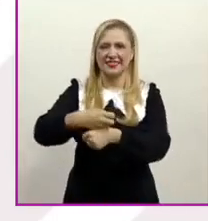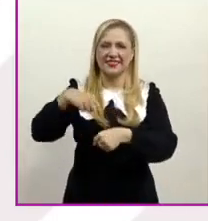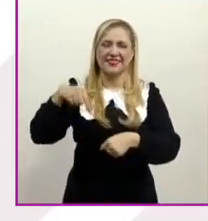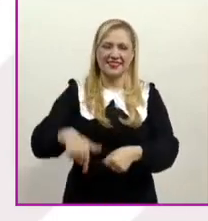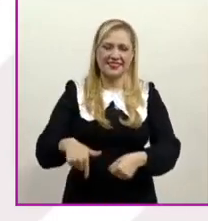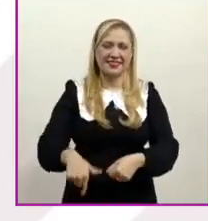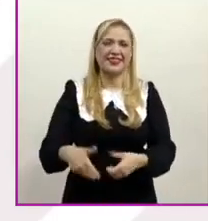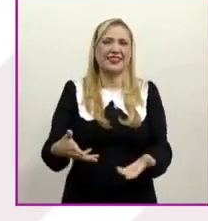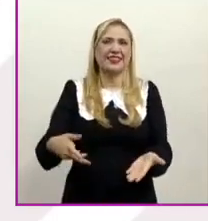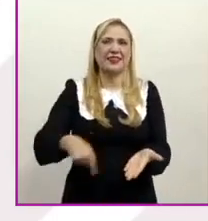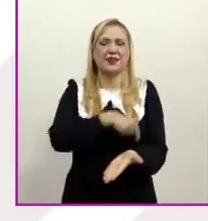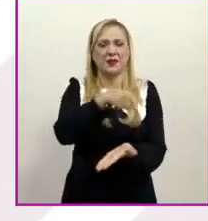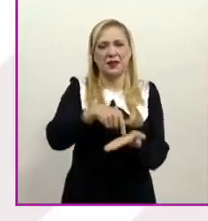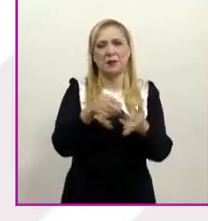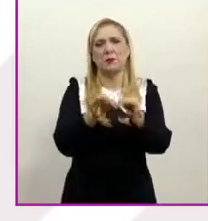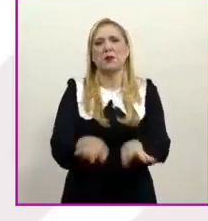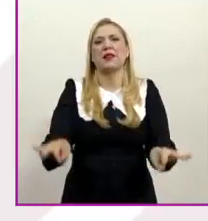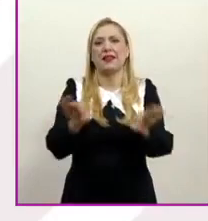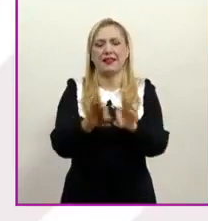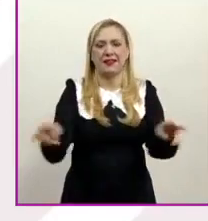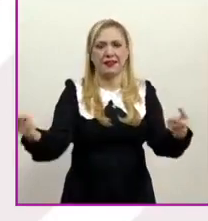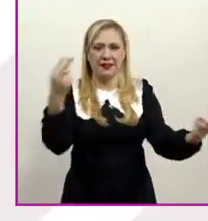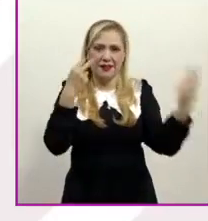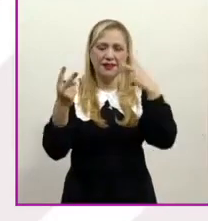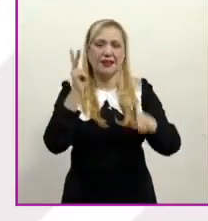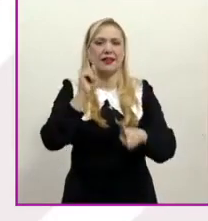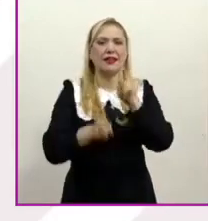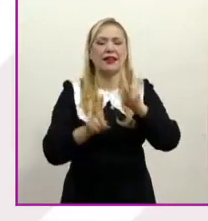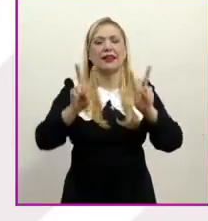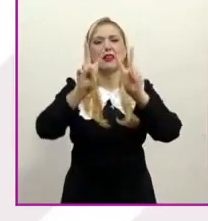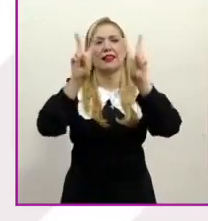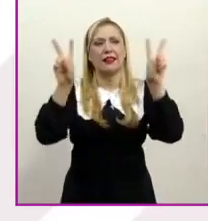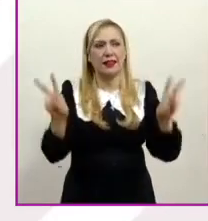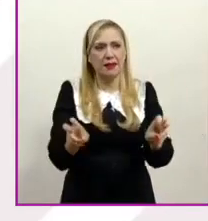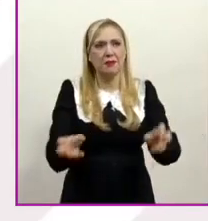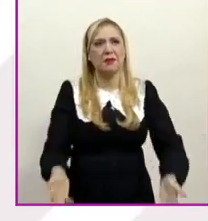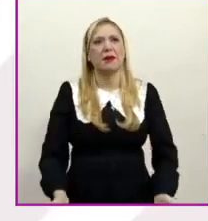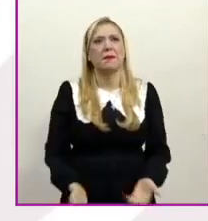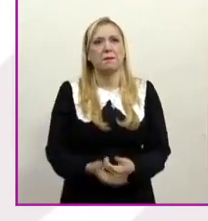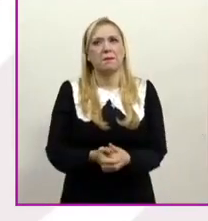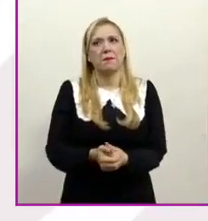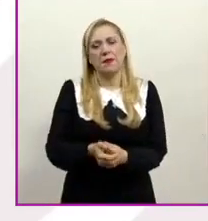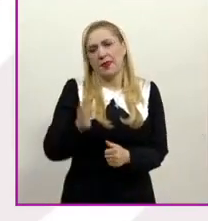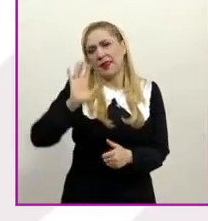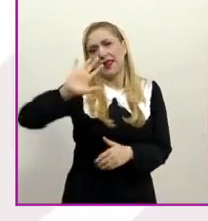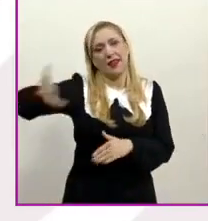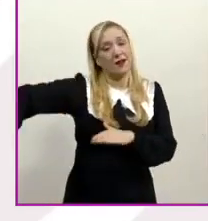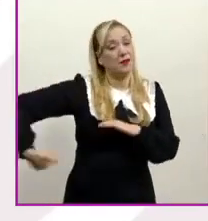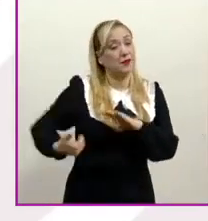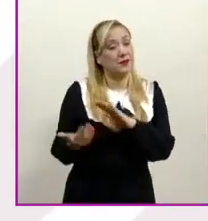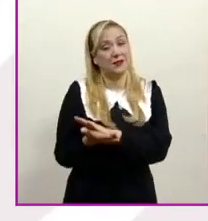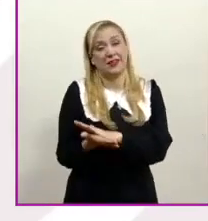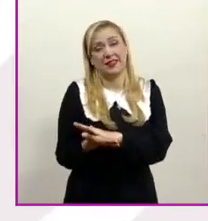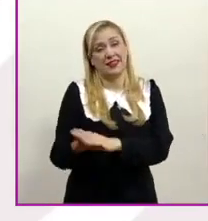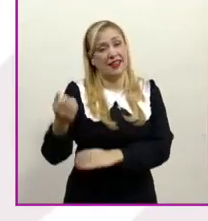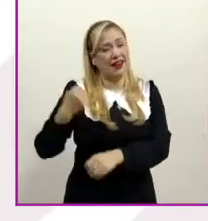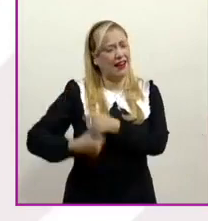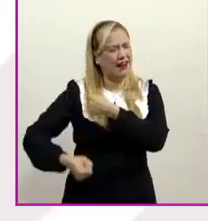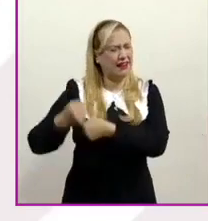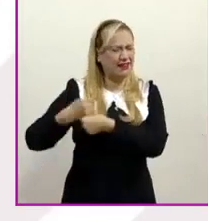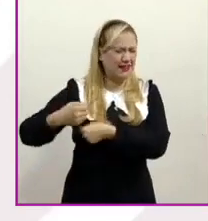es fundamental, es muy necesario hablar de este tema que ya lo teníamos pendiente desde hace muchísimos años,